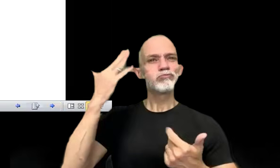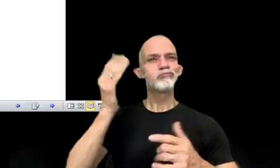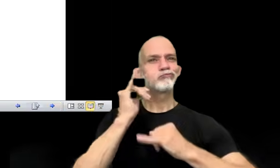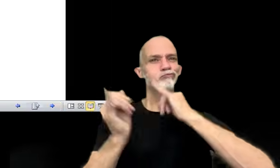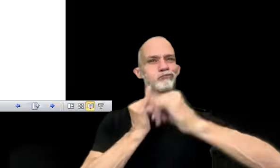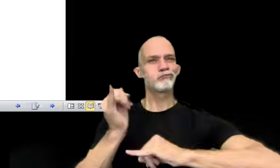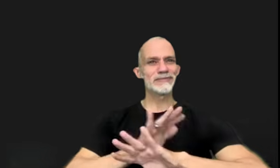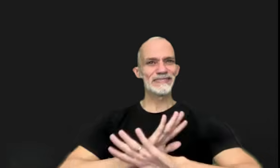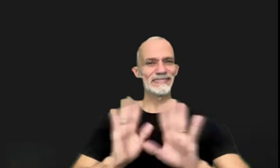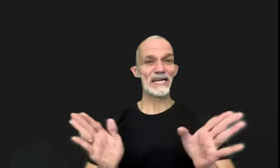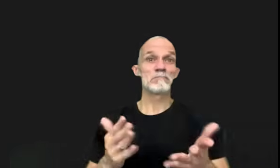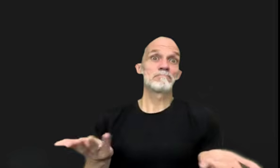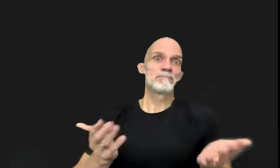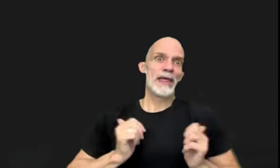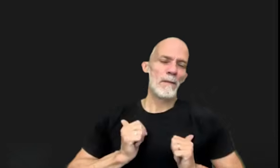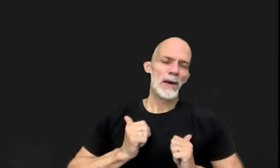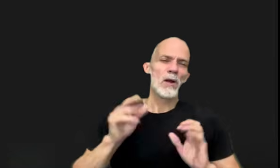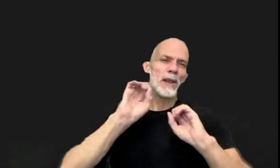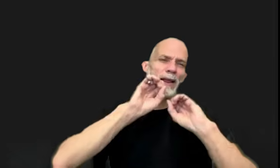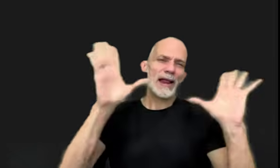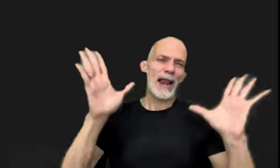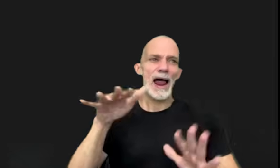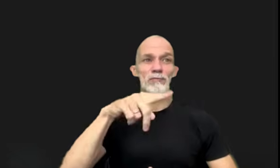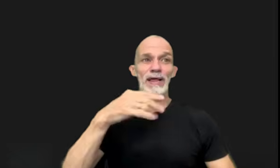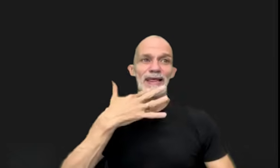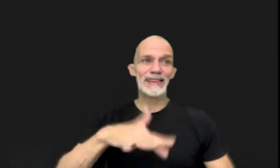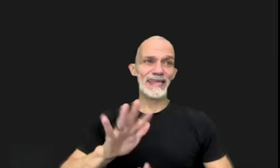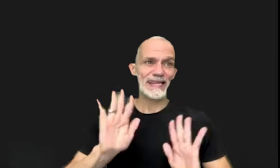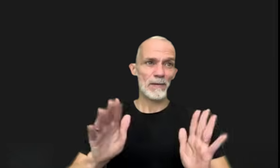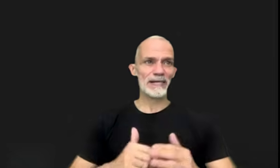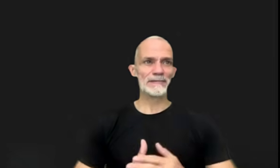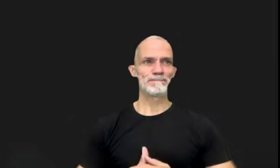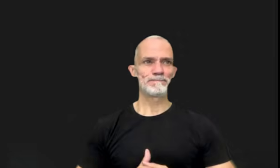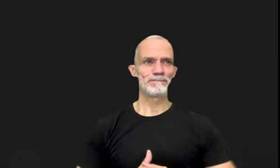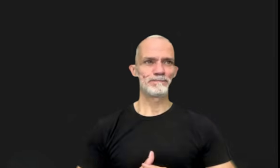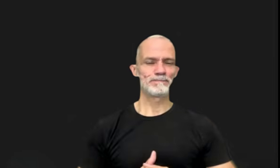llegó la exposición, espero haber sido clara.